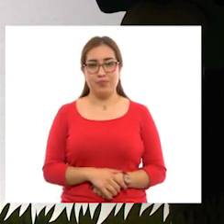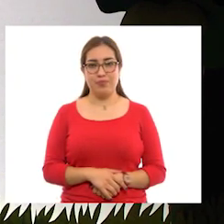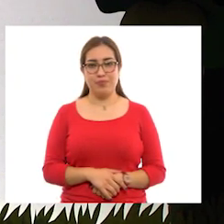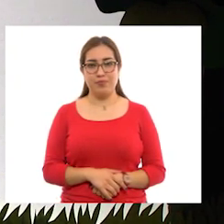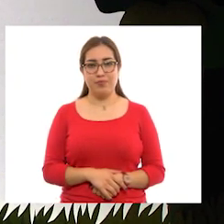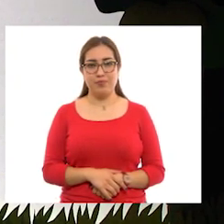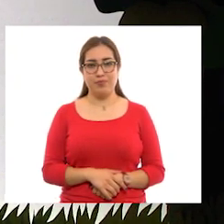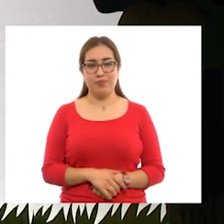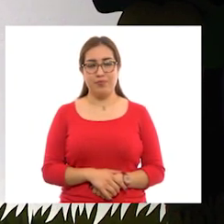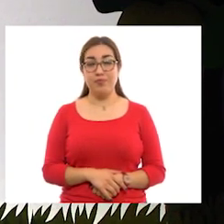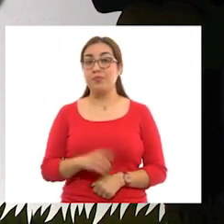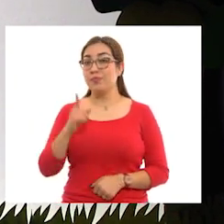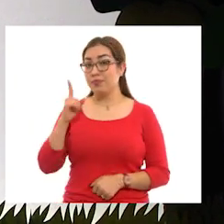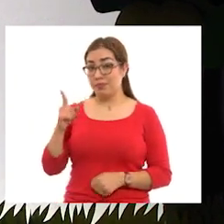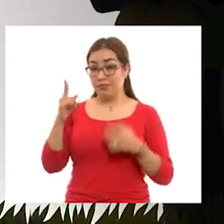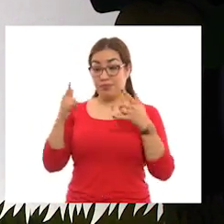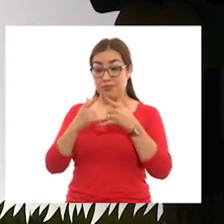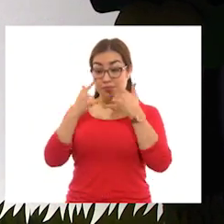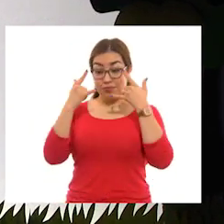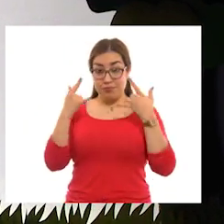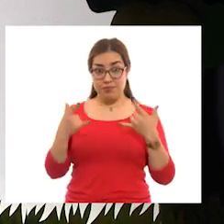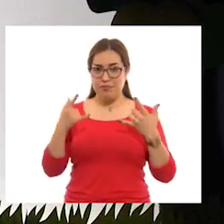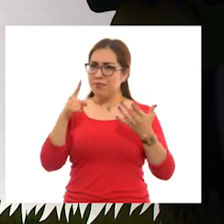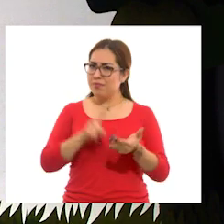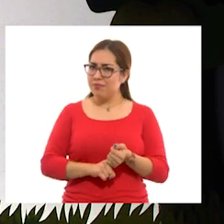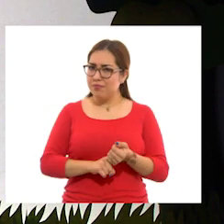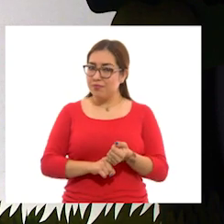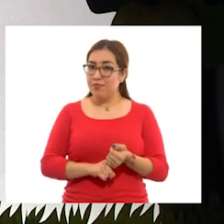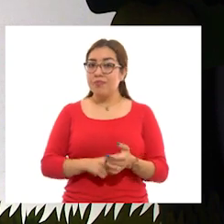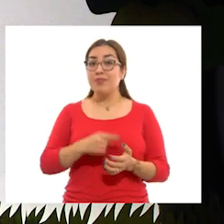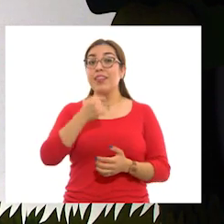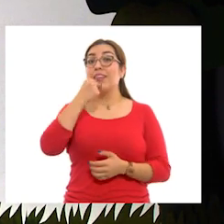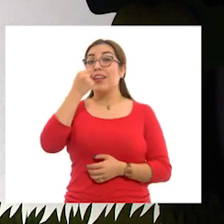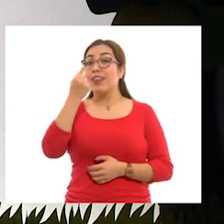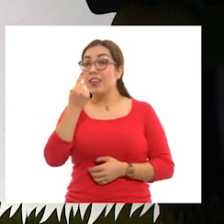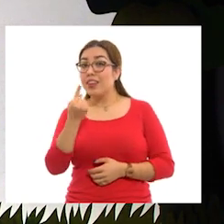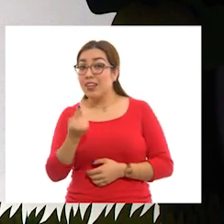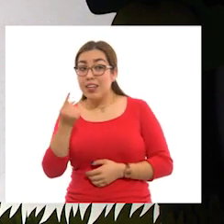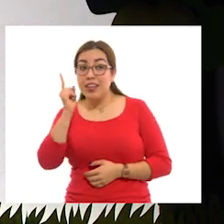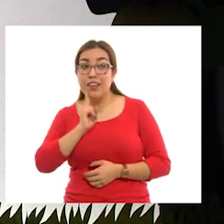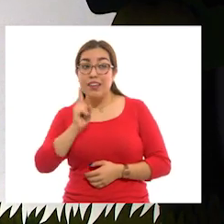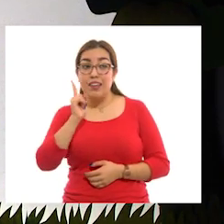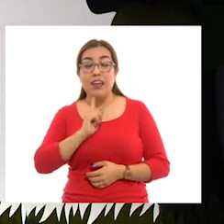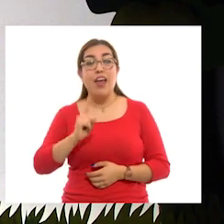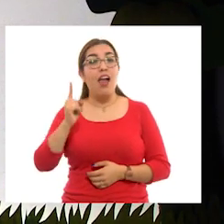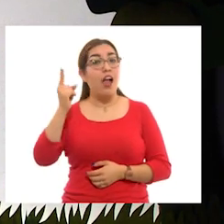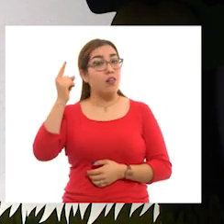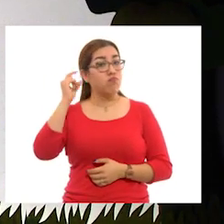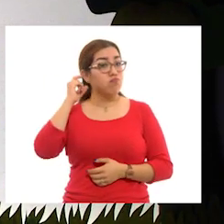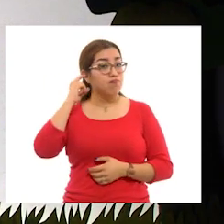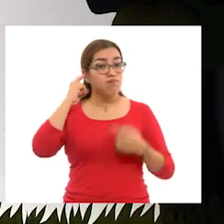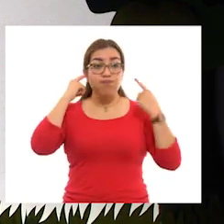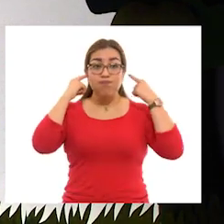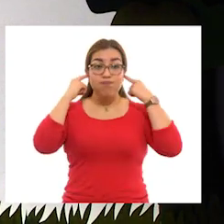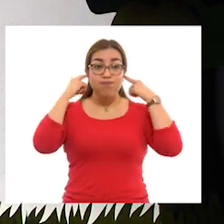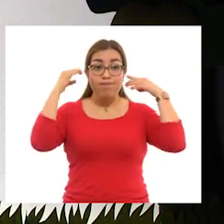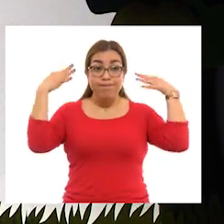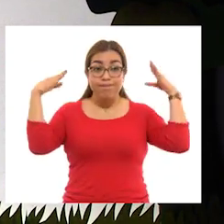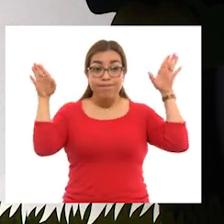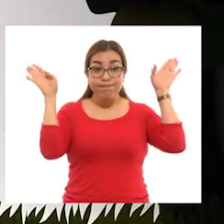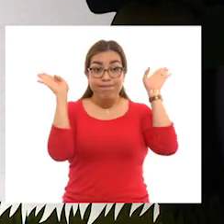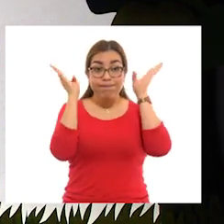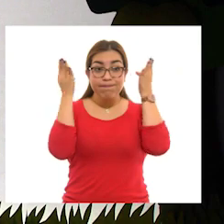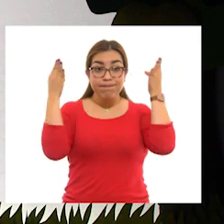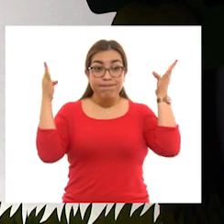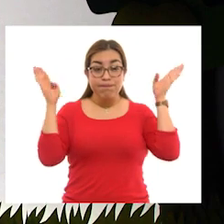En este cuento presentamos a una niña con orejas grandes y a una